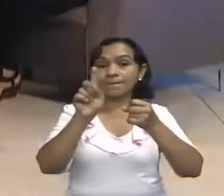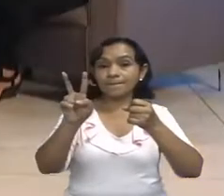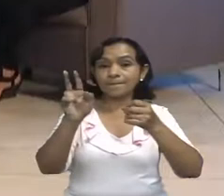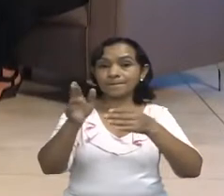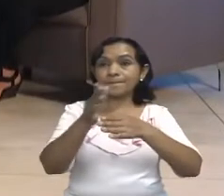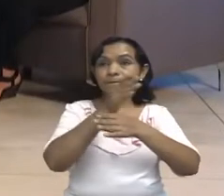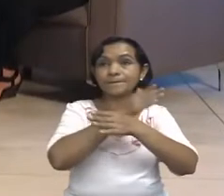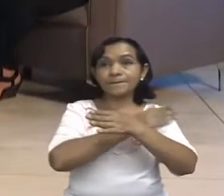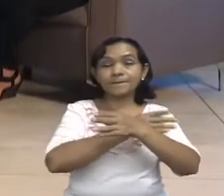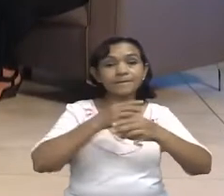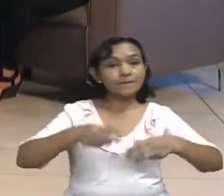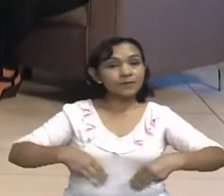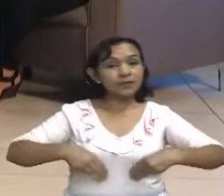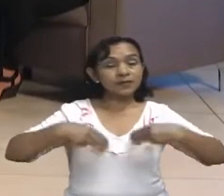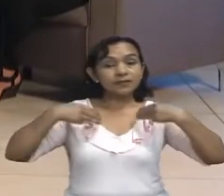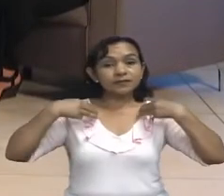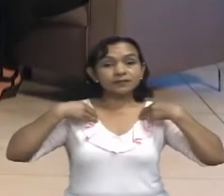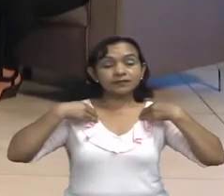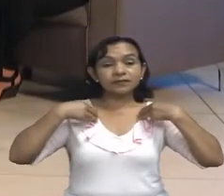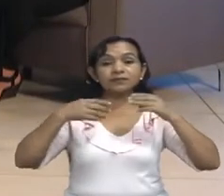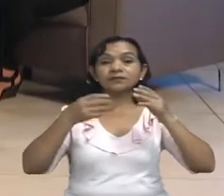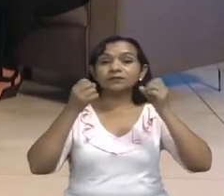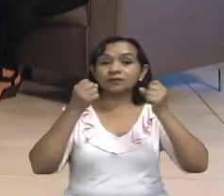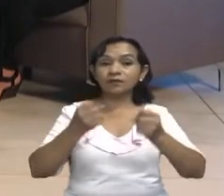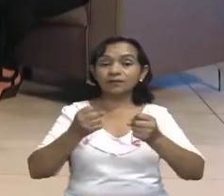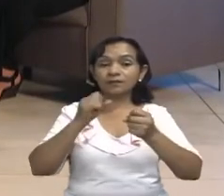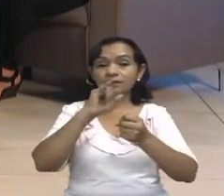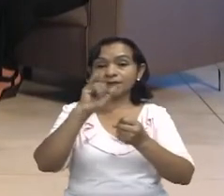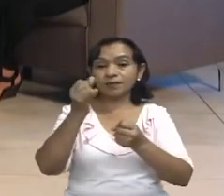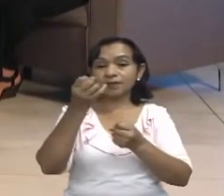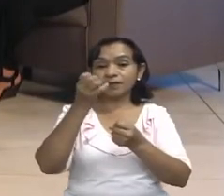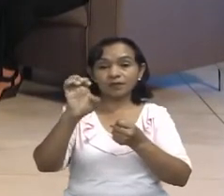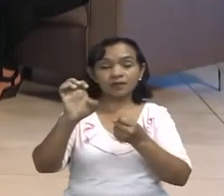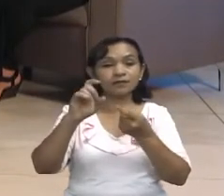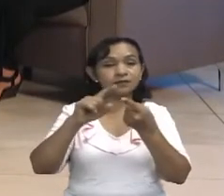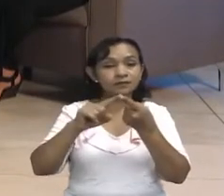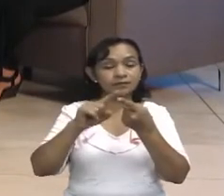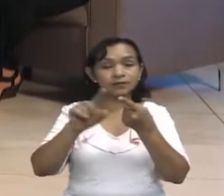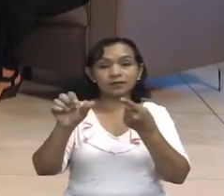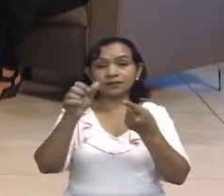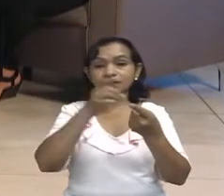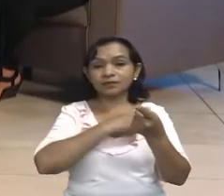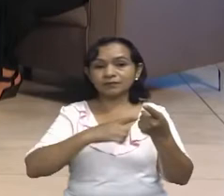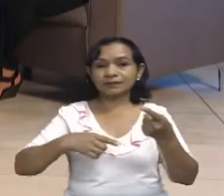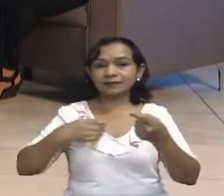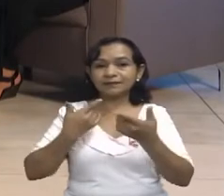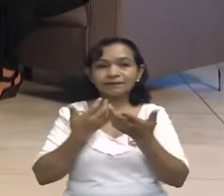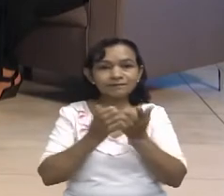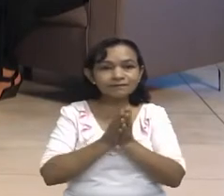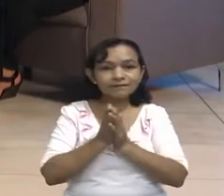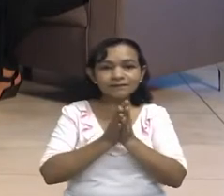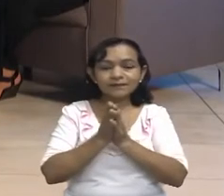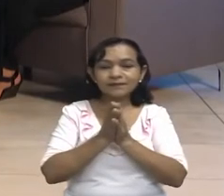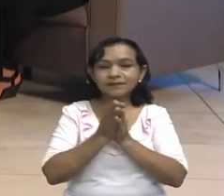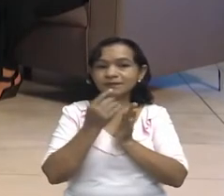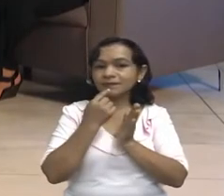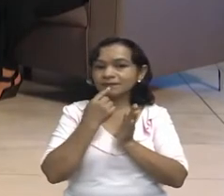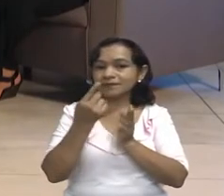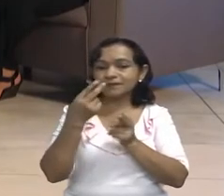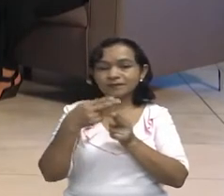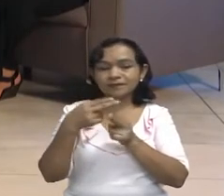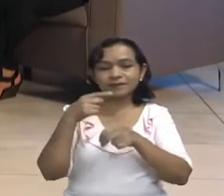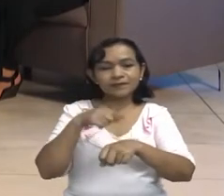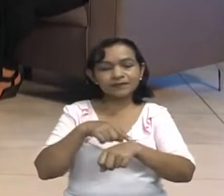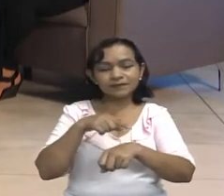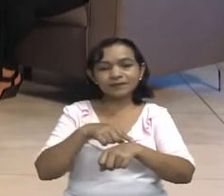de Modernización, y otros entusiastas diputados que no los menciono por